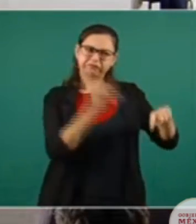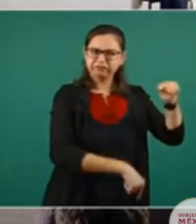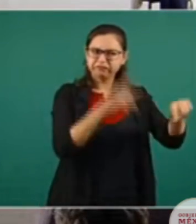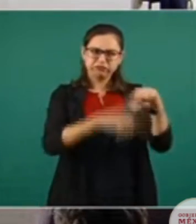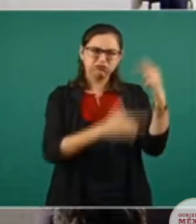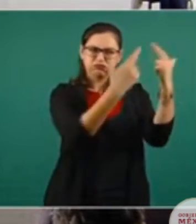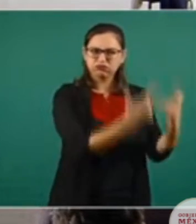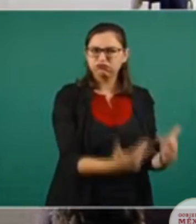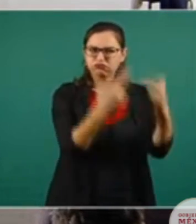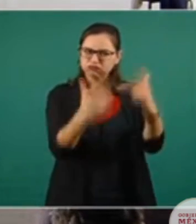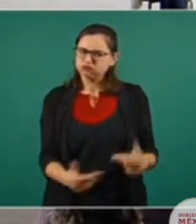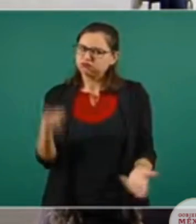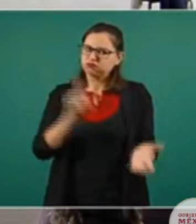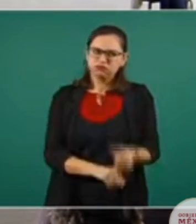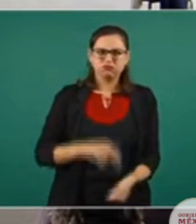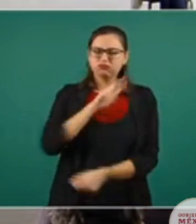existen todavía